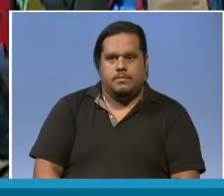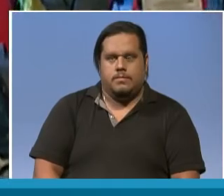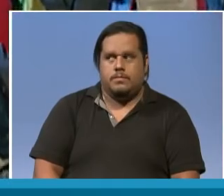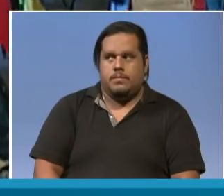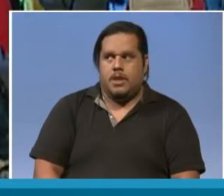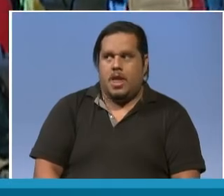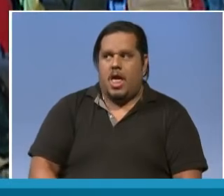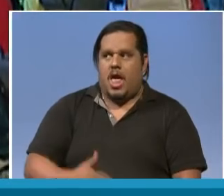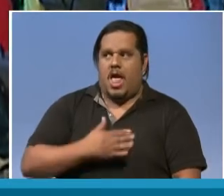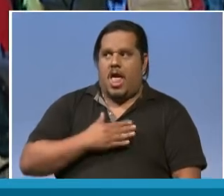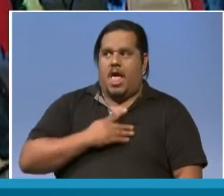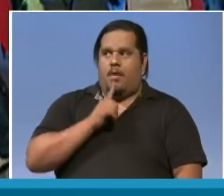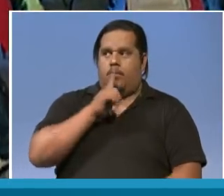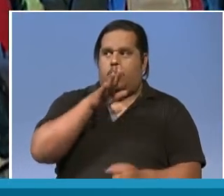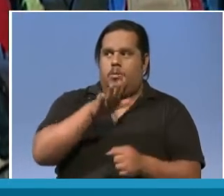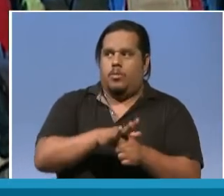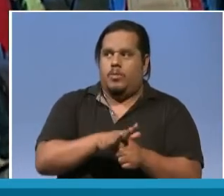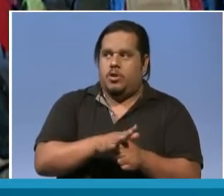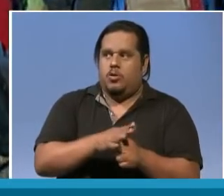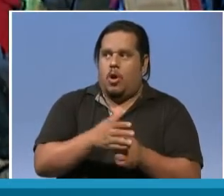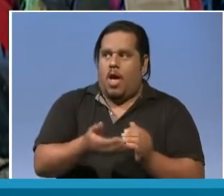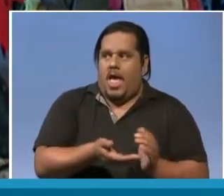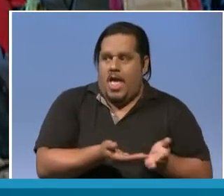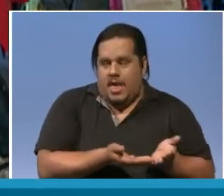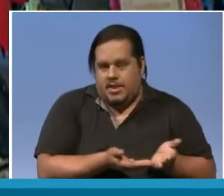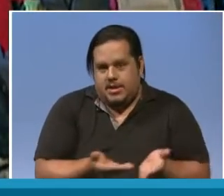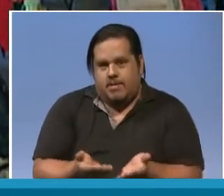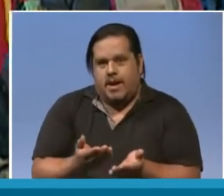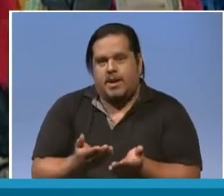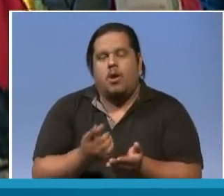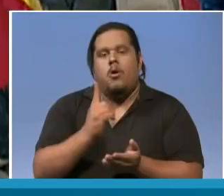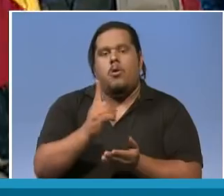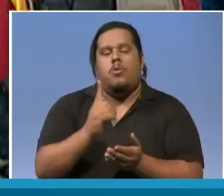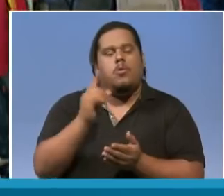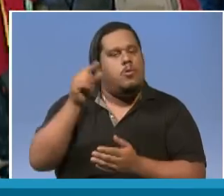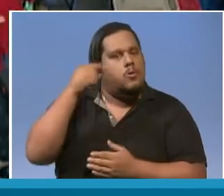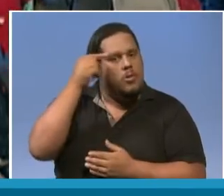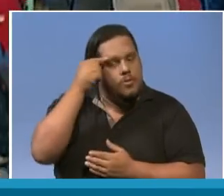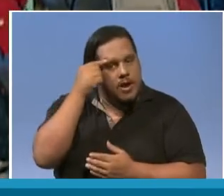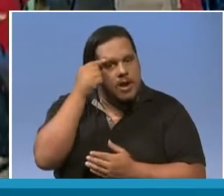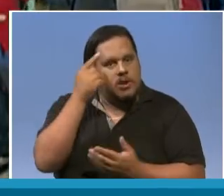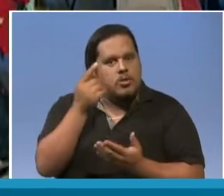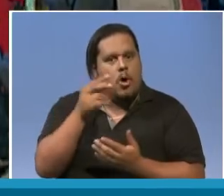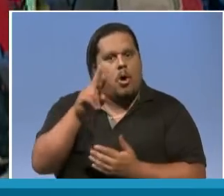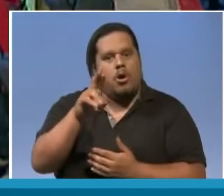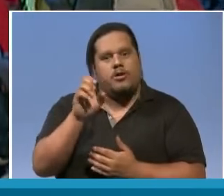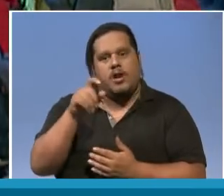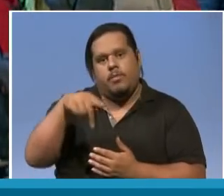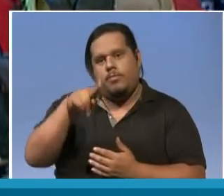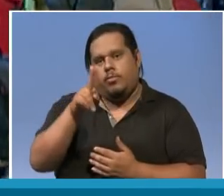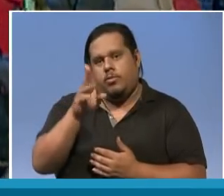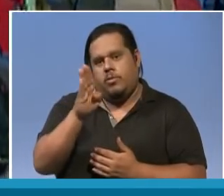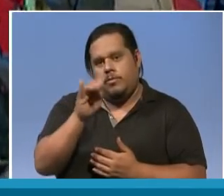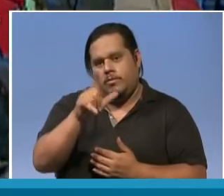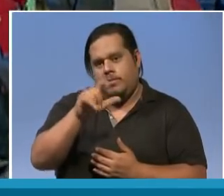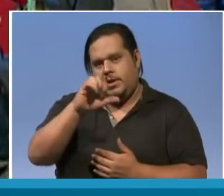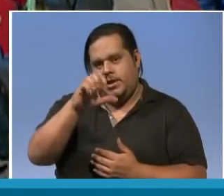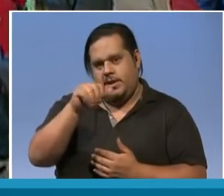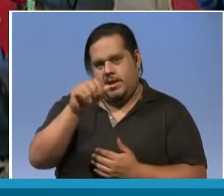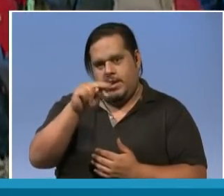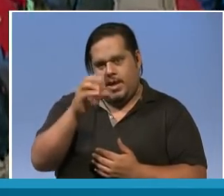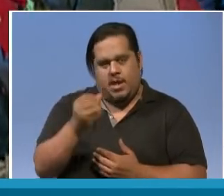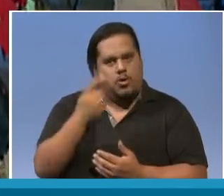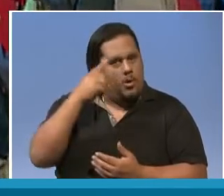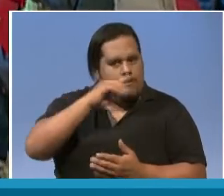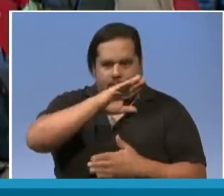Y mi compromiso es llevar adelante un gobierno democrático y republicano, un gobierno para todas y para